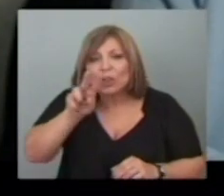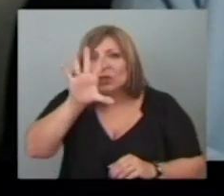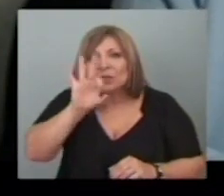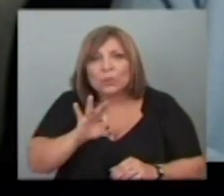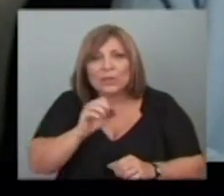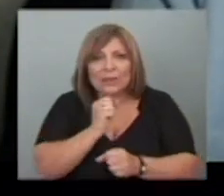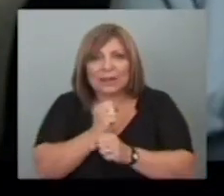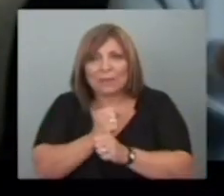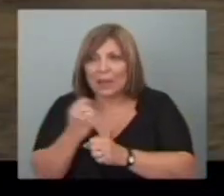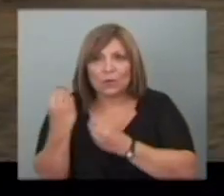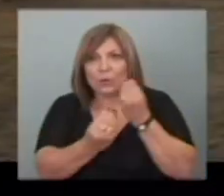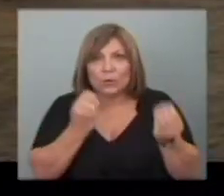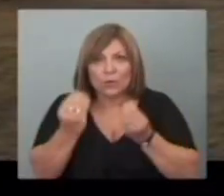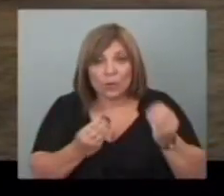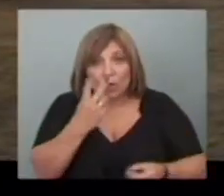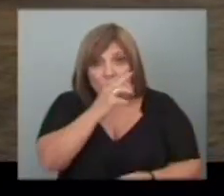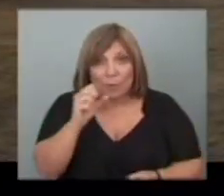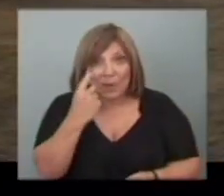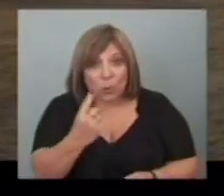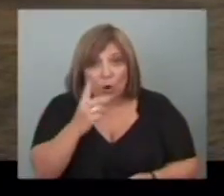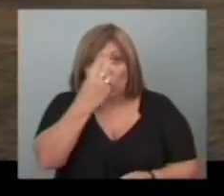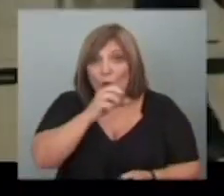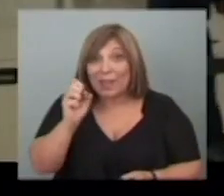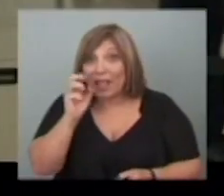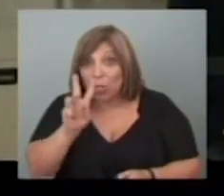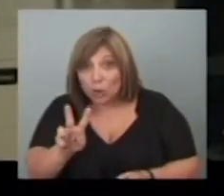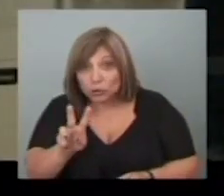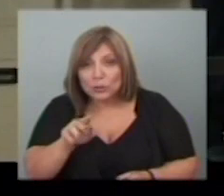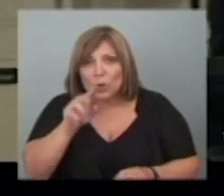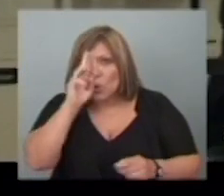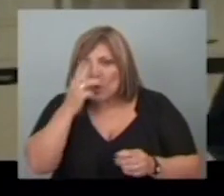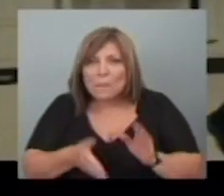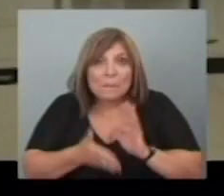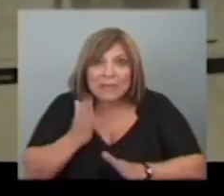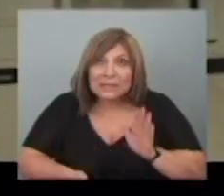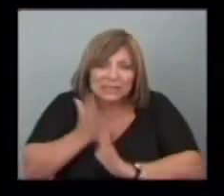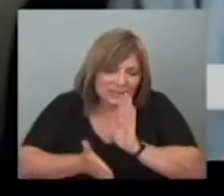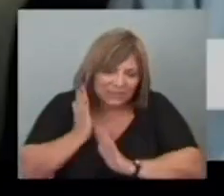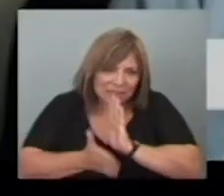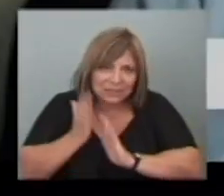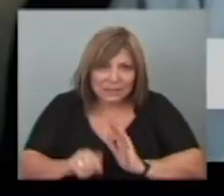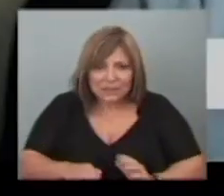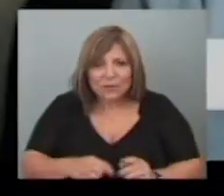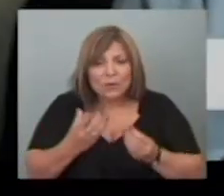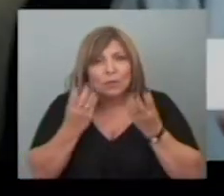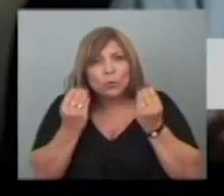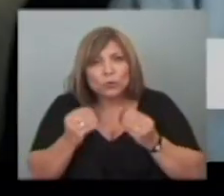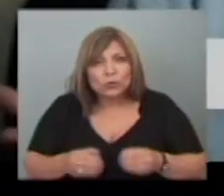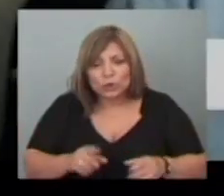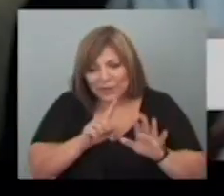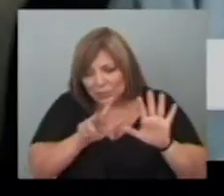de trabajo. 2001 y 2002 fueron los años en que más uruguayos se fueron del país. Los muchachos que se fueron